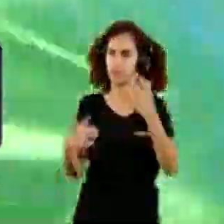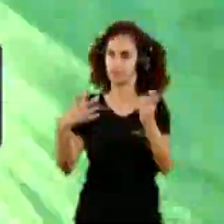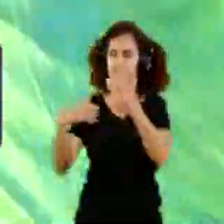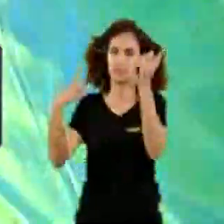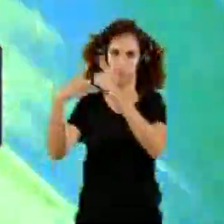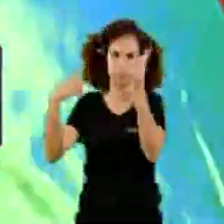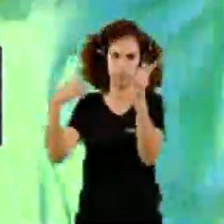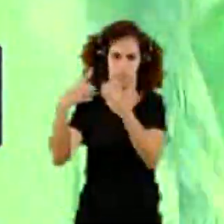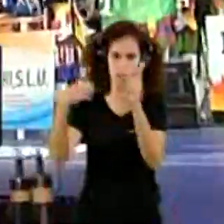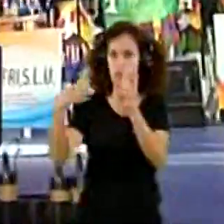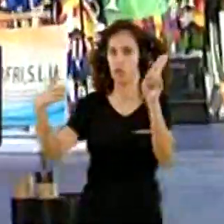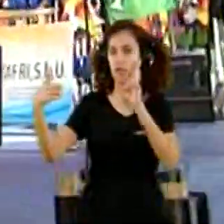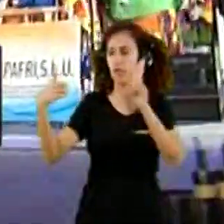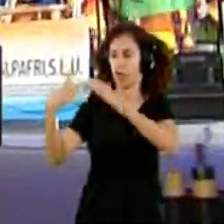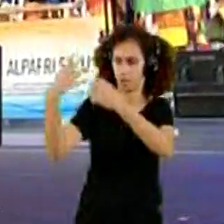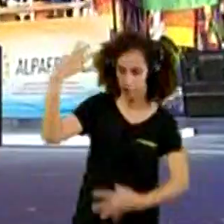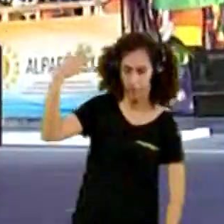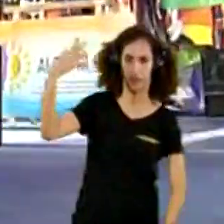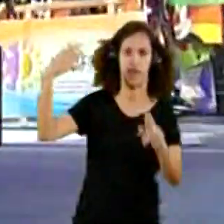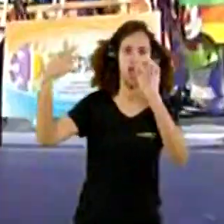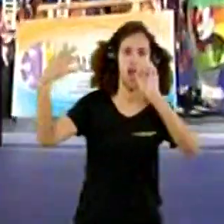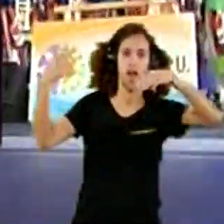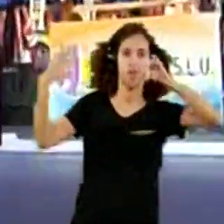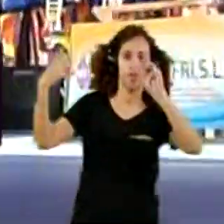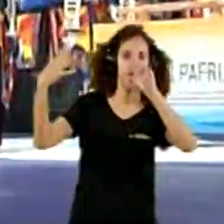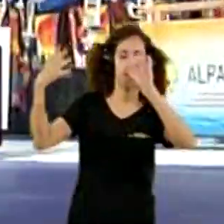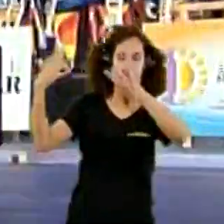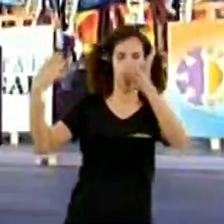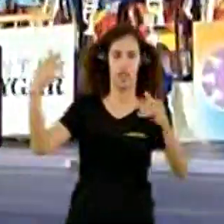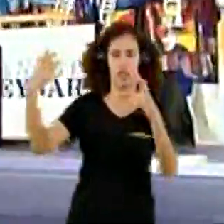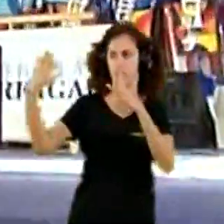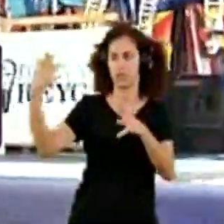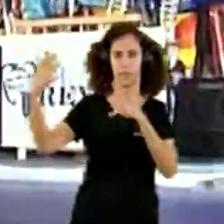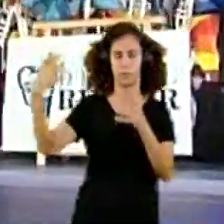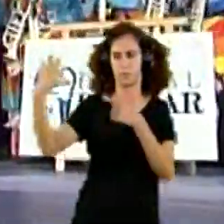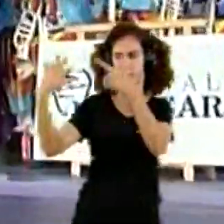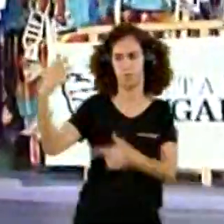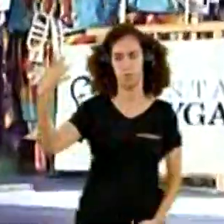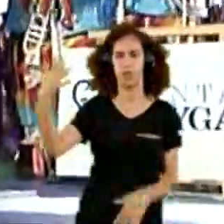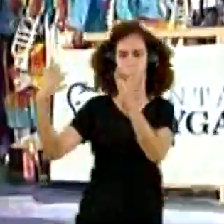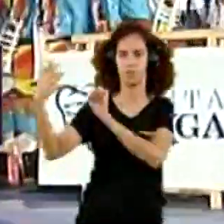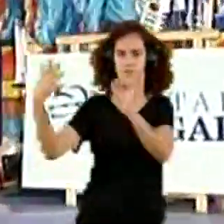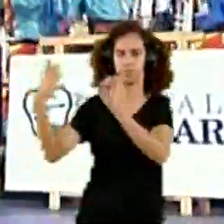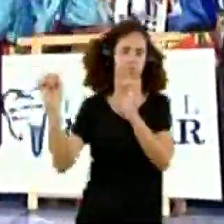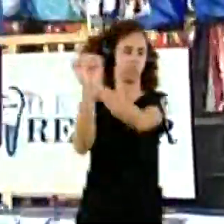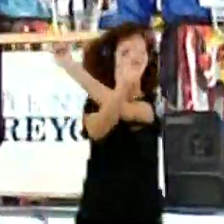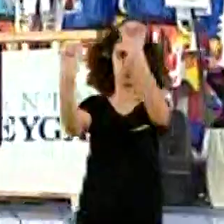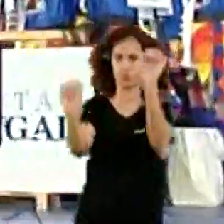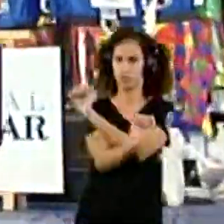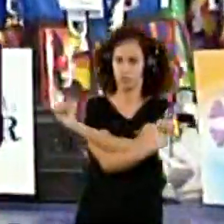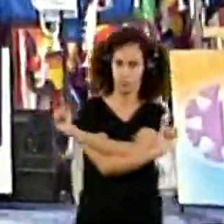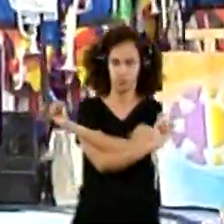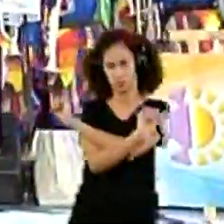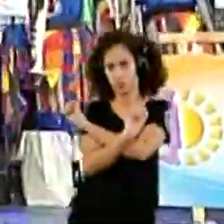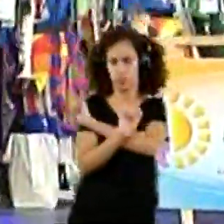mi suegra Ramírez, y por razones de peso, defenderlos es imposible.